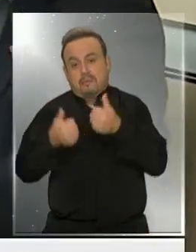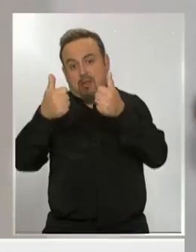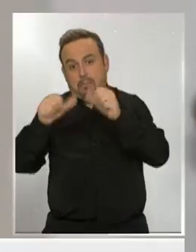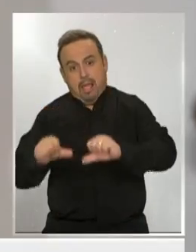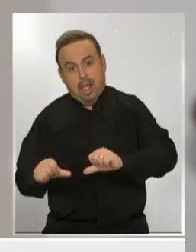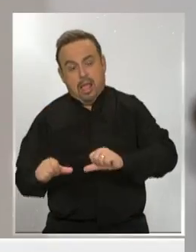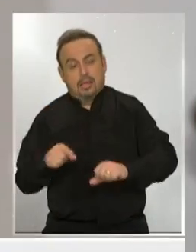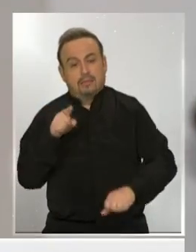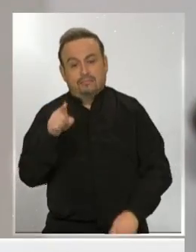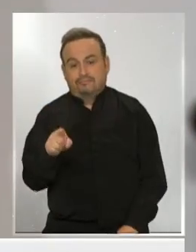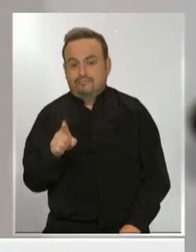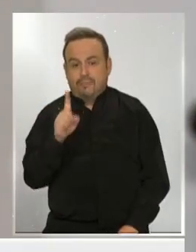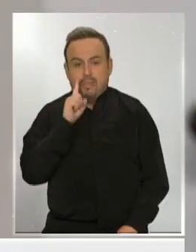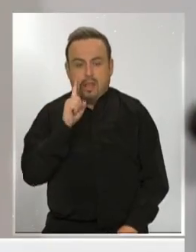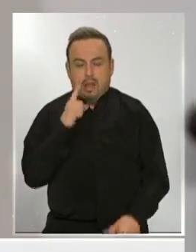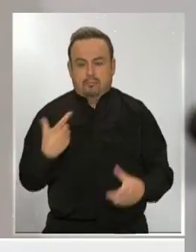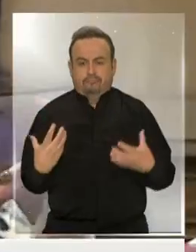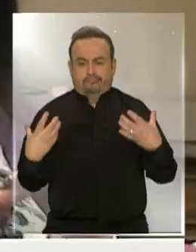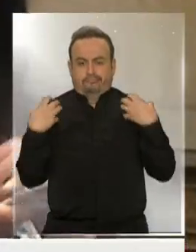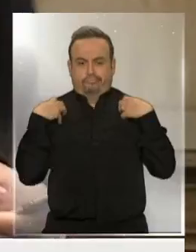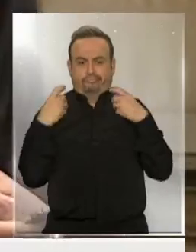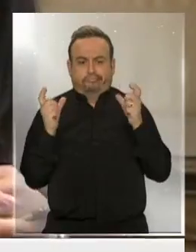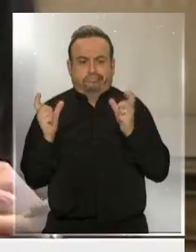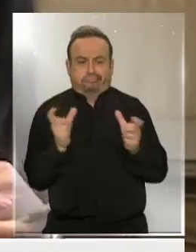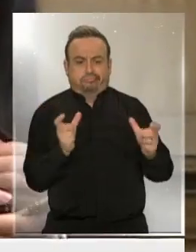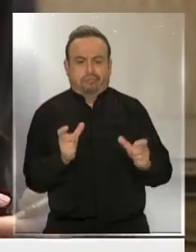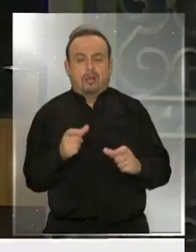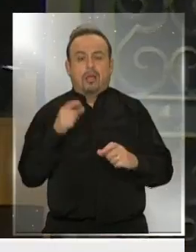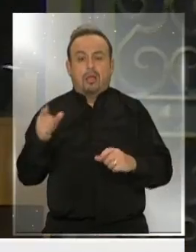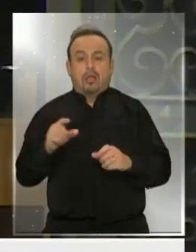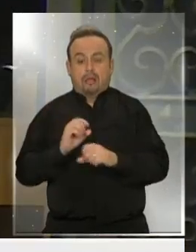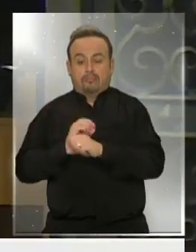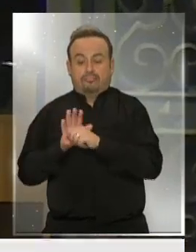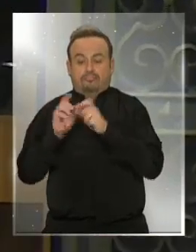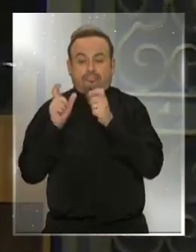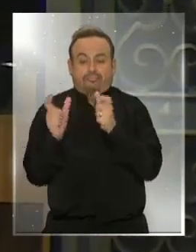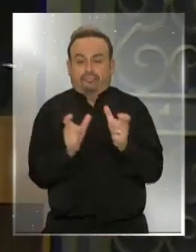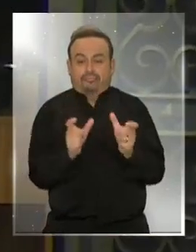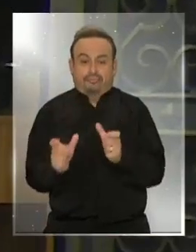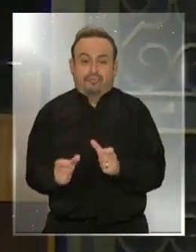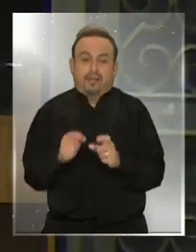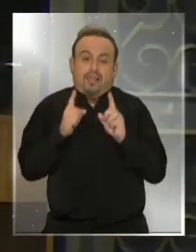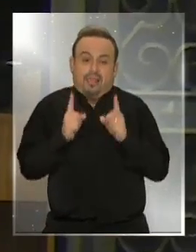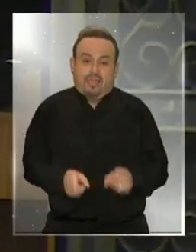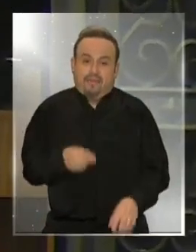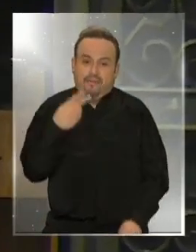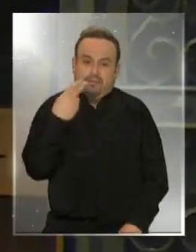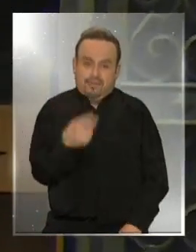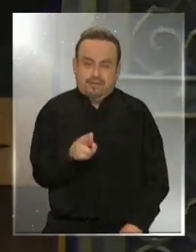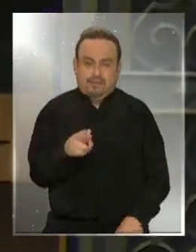mal, es quien tiene el timón en el combate al coronavirus y ellos tendrán que navegar en las aguas que decida.